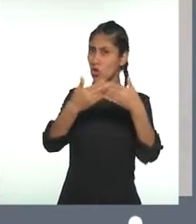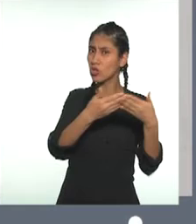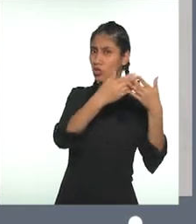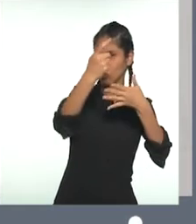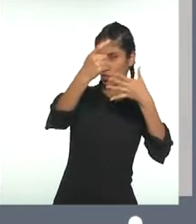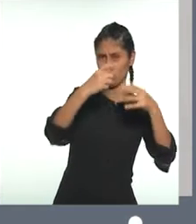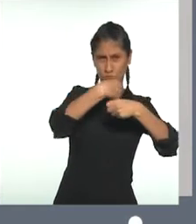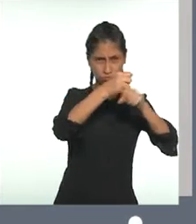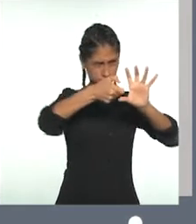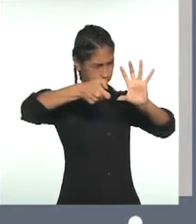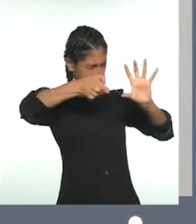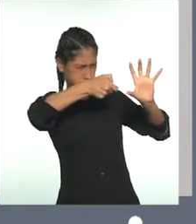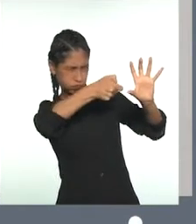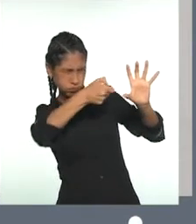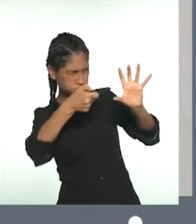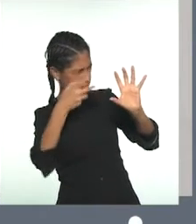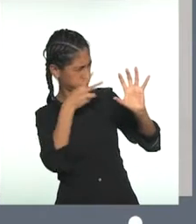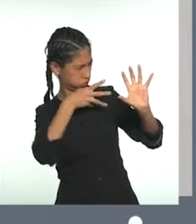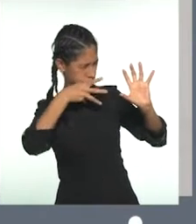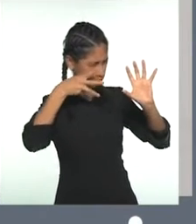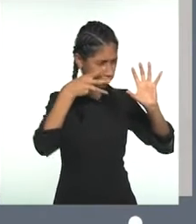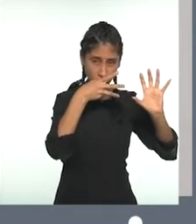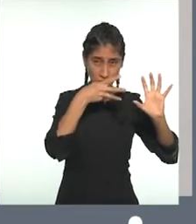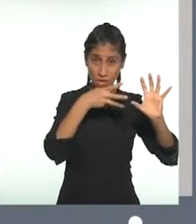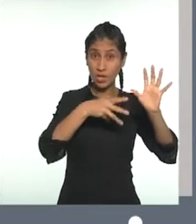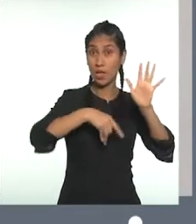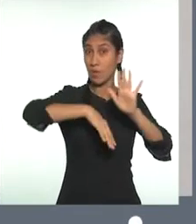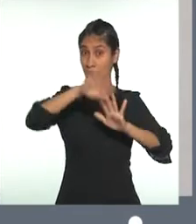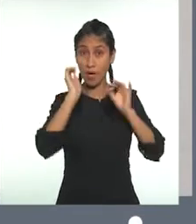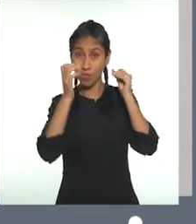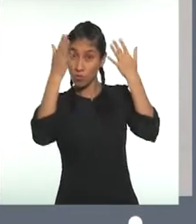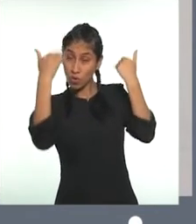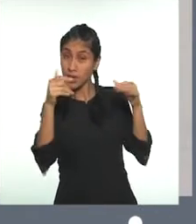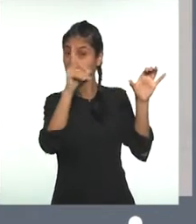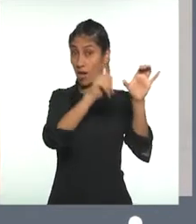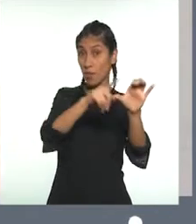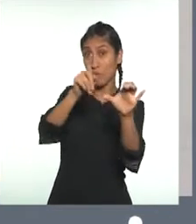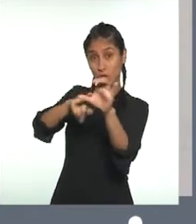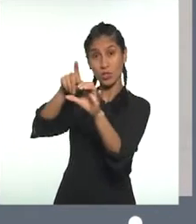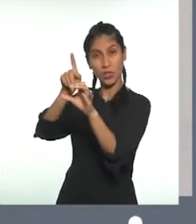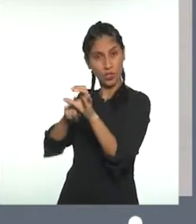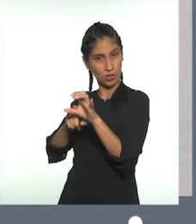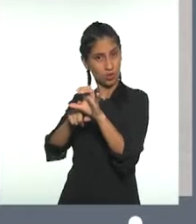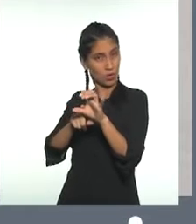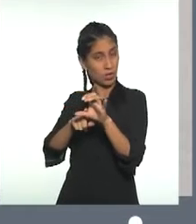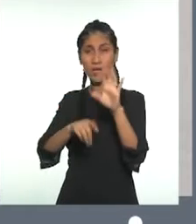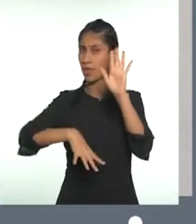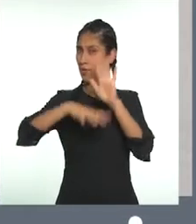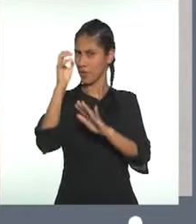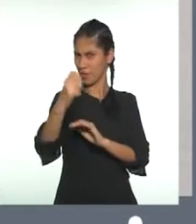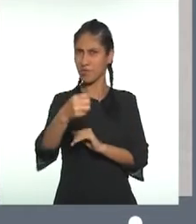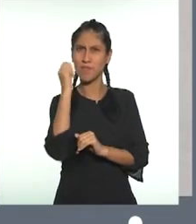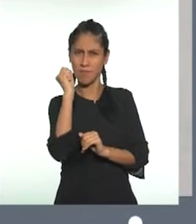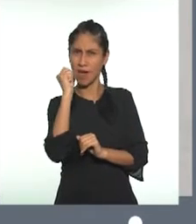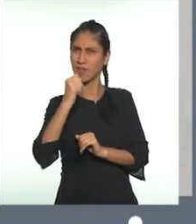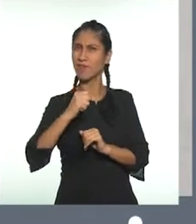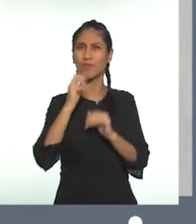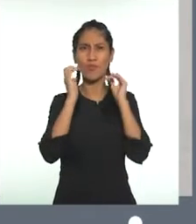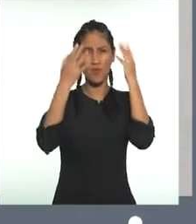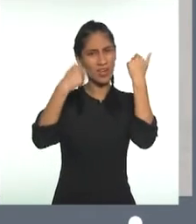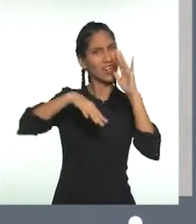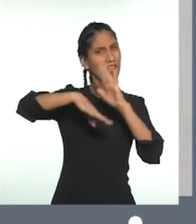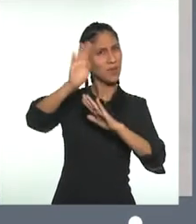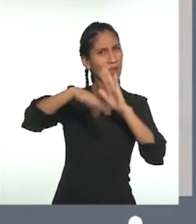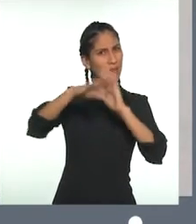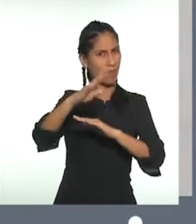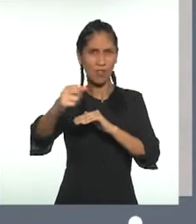estudios científicos, de ciencias. Cada vez la mujer va tomando más empoderamiento para participar